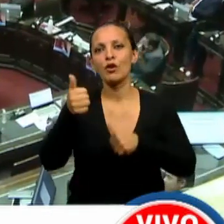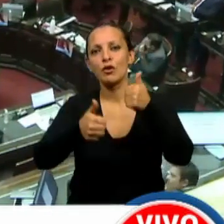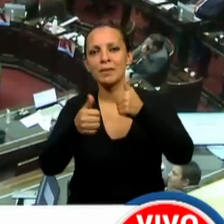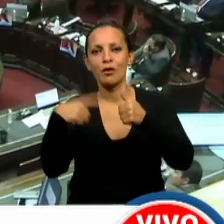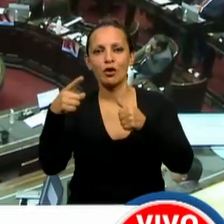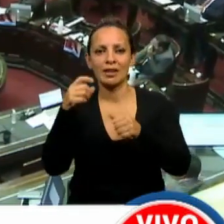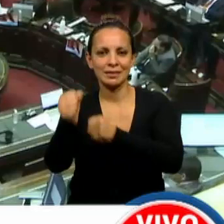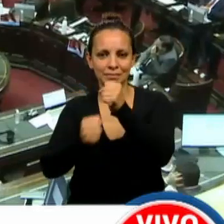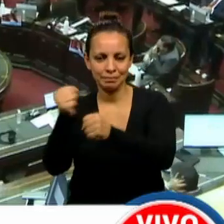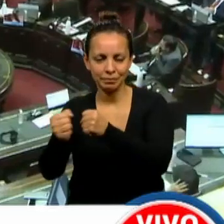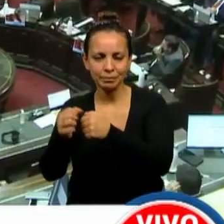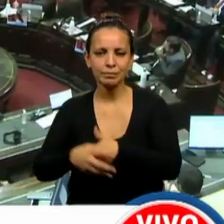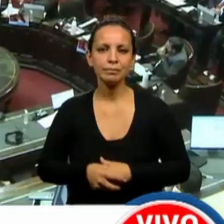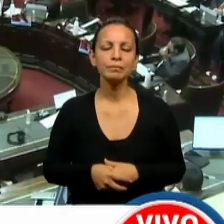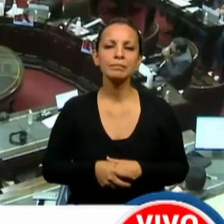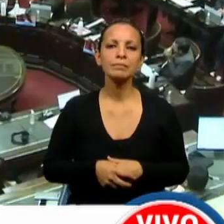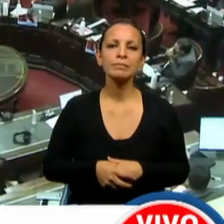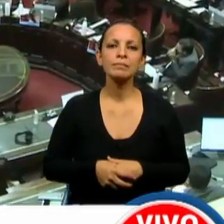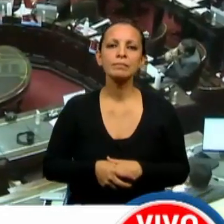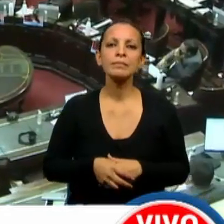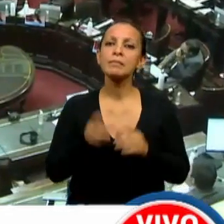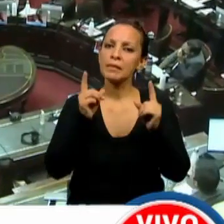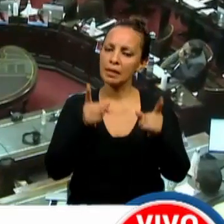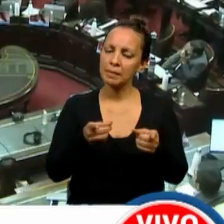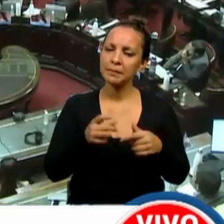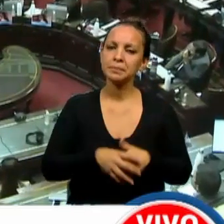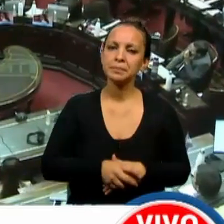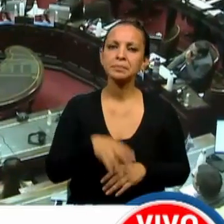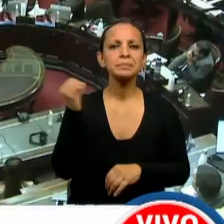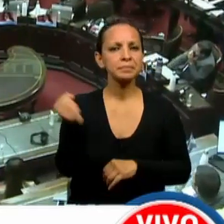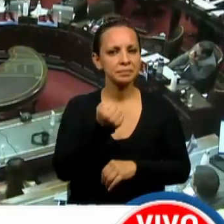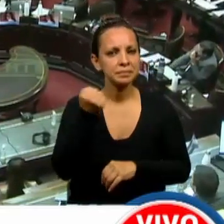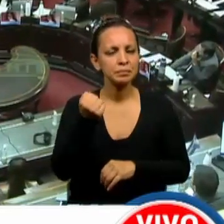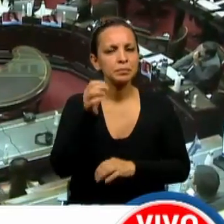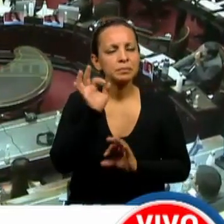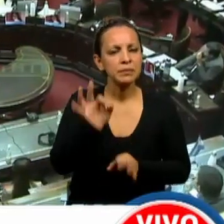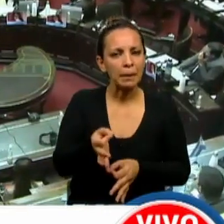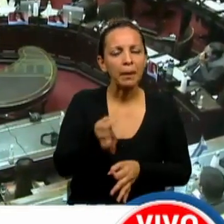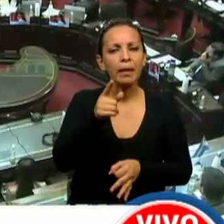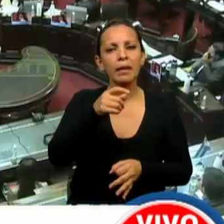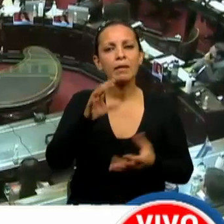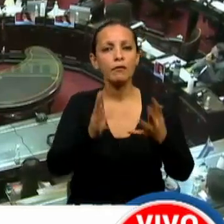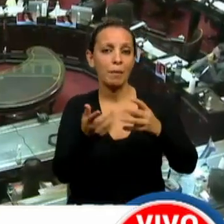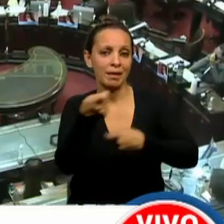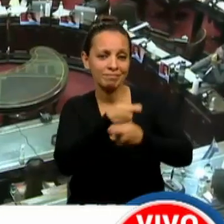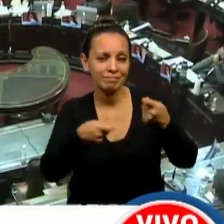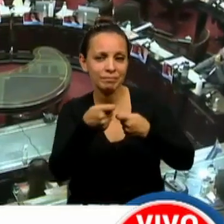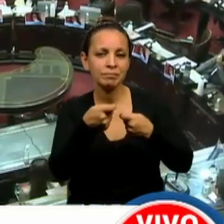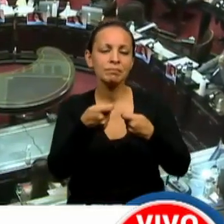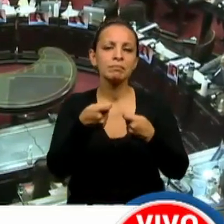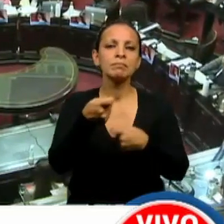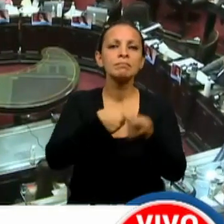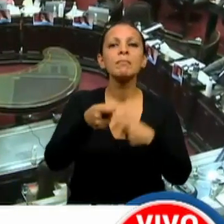sector. No debemos dejar de considerar que se trata de un mercado, el de biocombustibles,